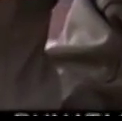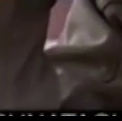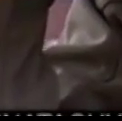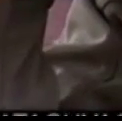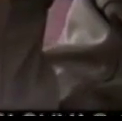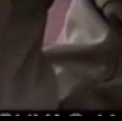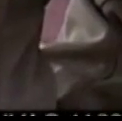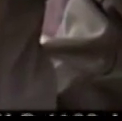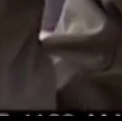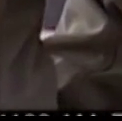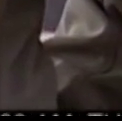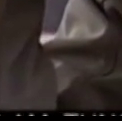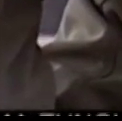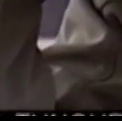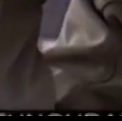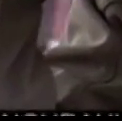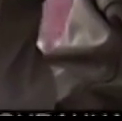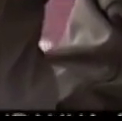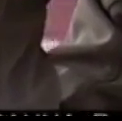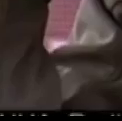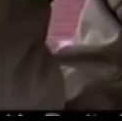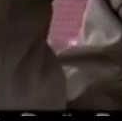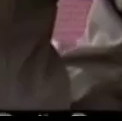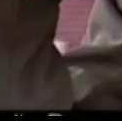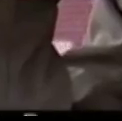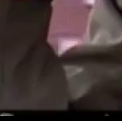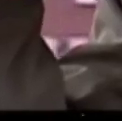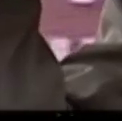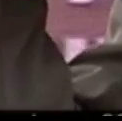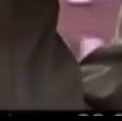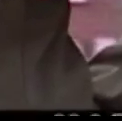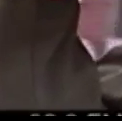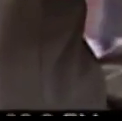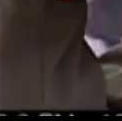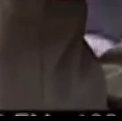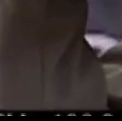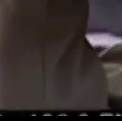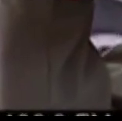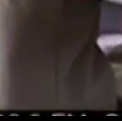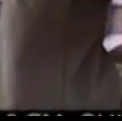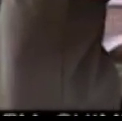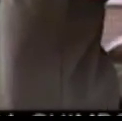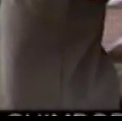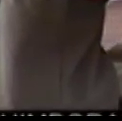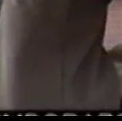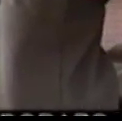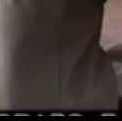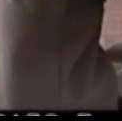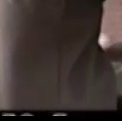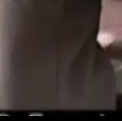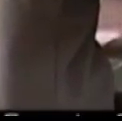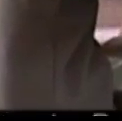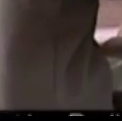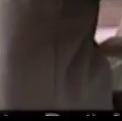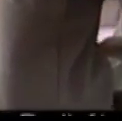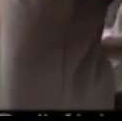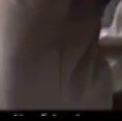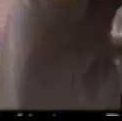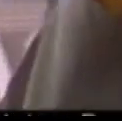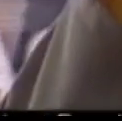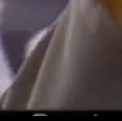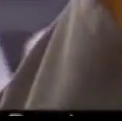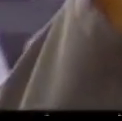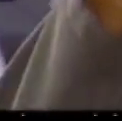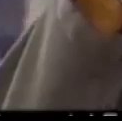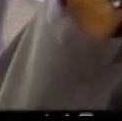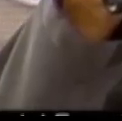Barona? Servicio de Protección Presidencial. Felicitaciones. Acaba de nacer su segunda hija. Le va a poner Sofía Victoria.